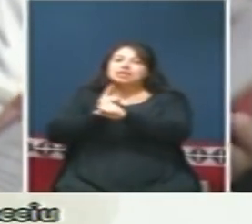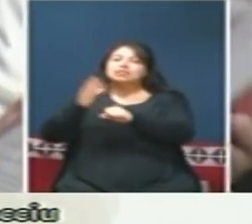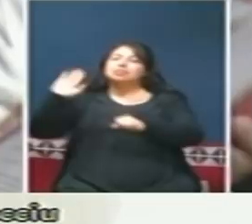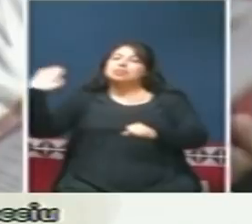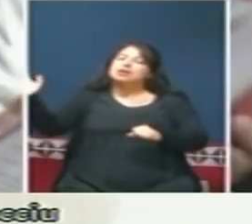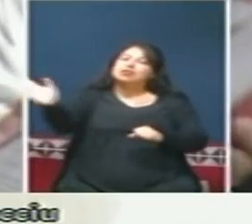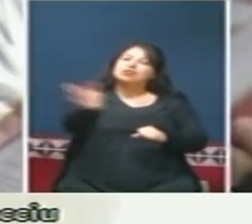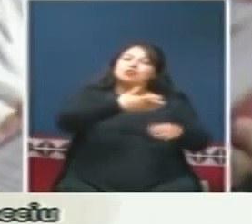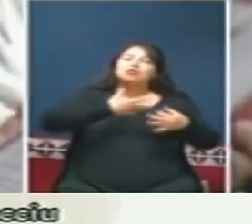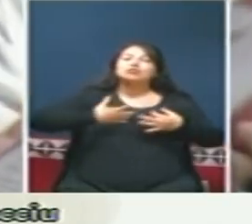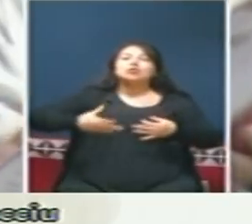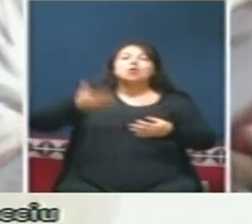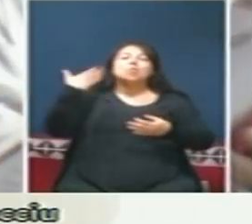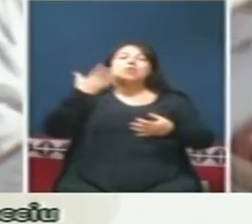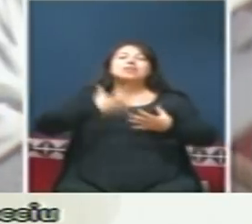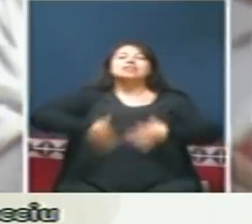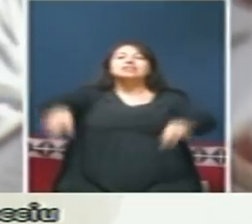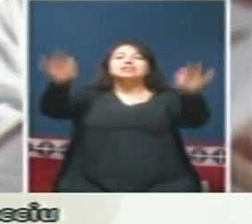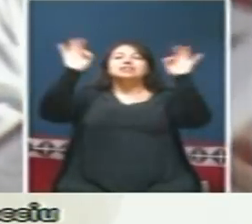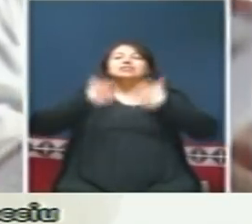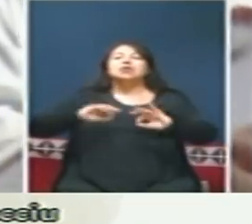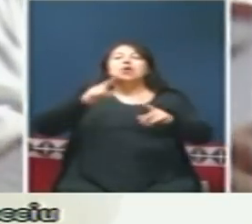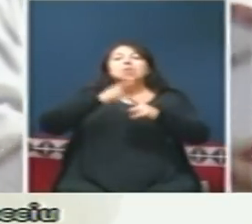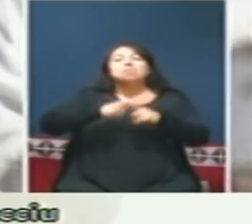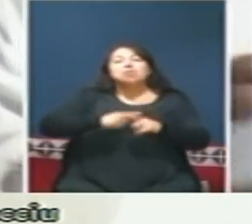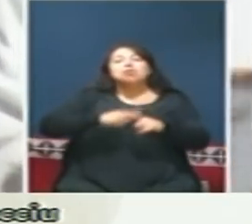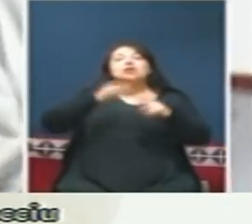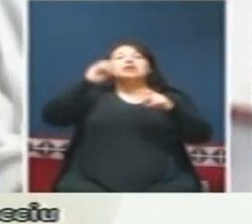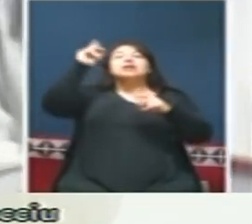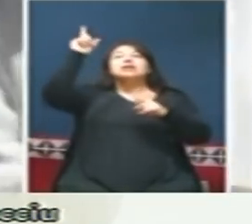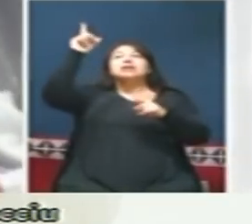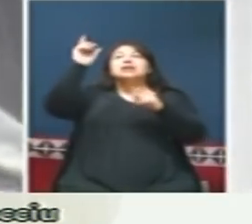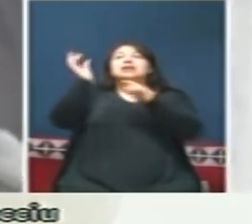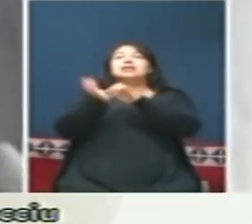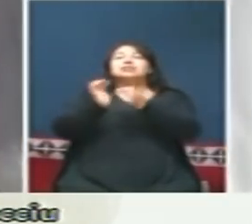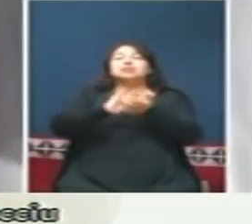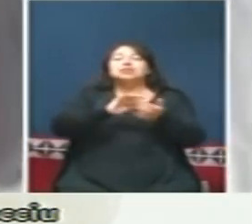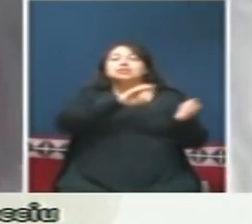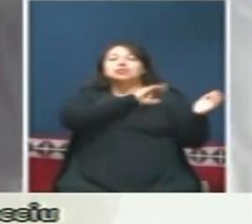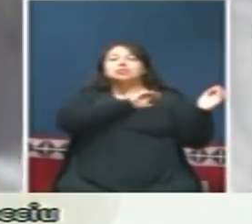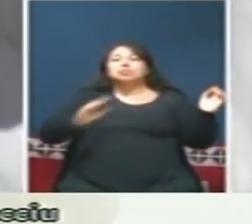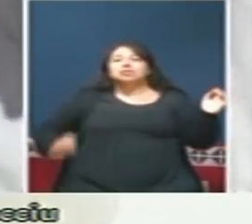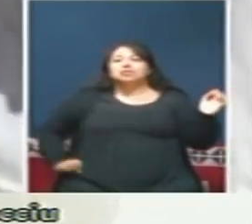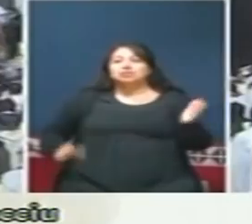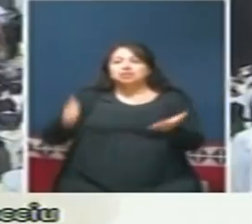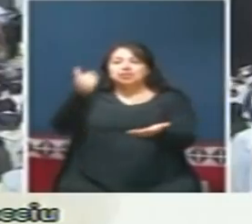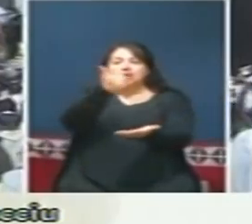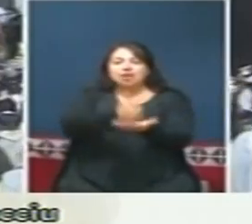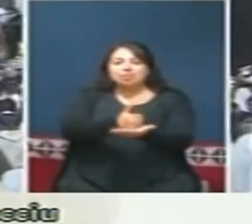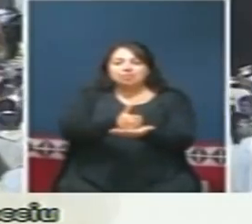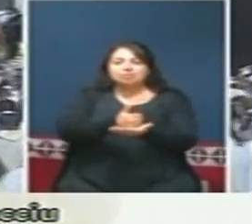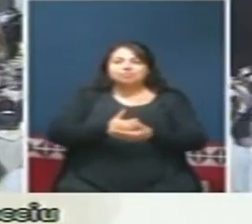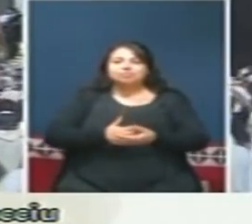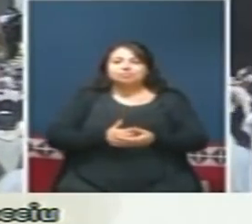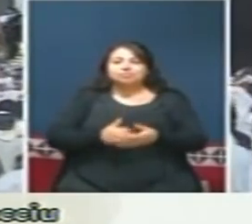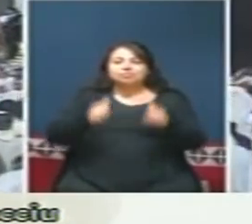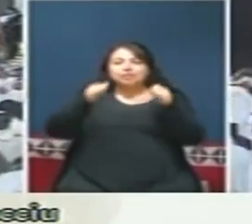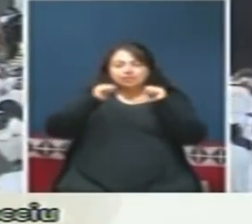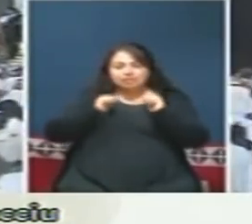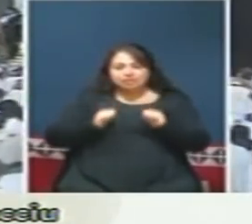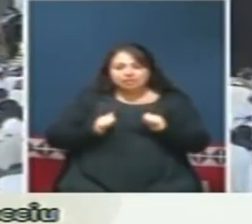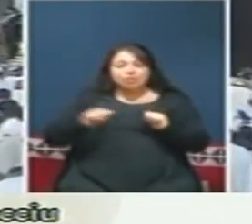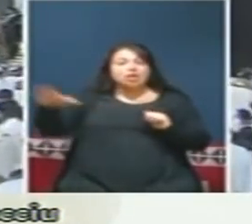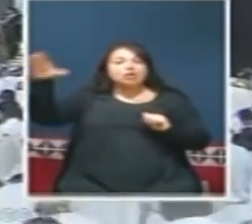todos los hombres. Por Jesucristo nuestro Señor. Amén. Amén. Podemos sentarnos.